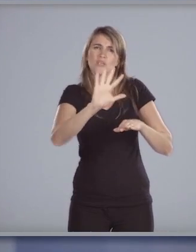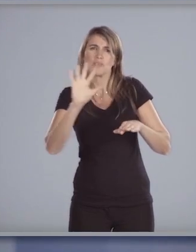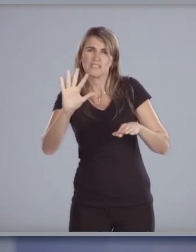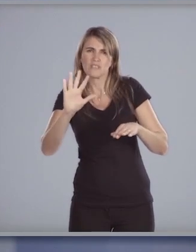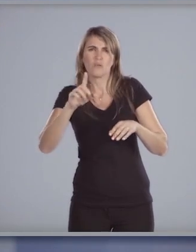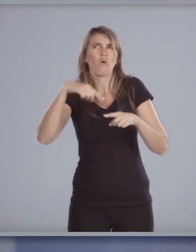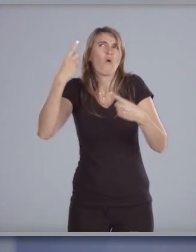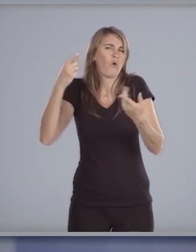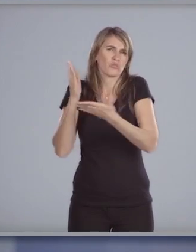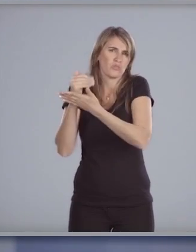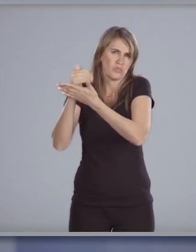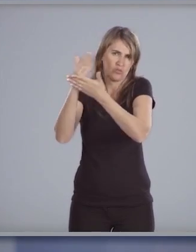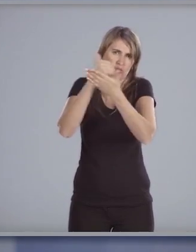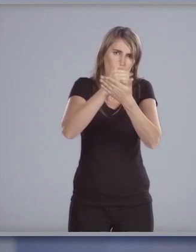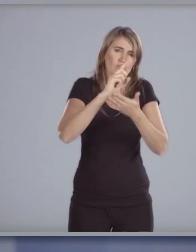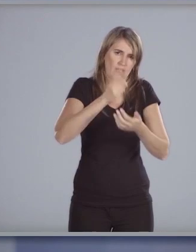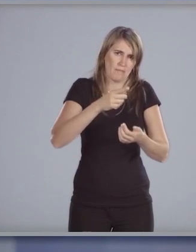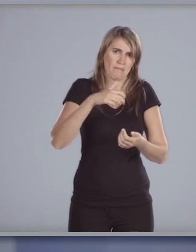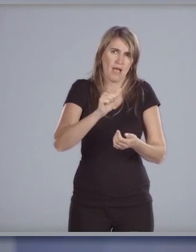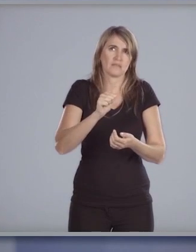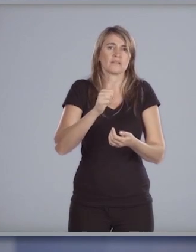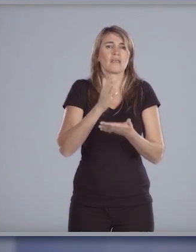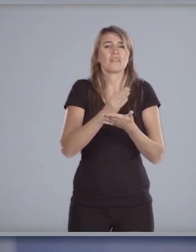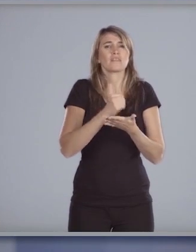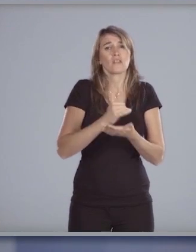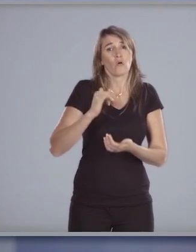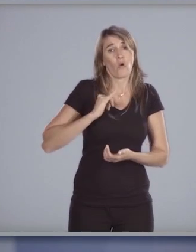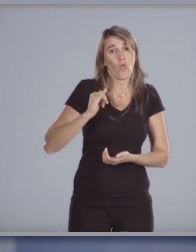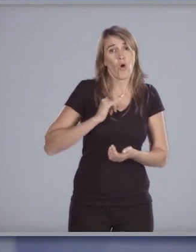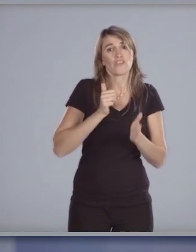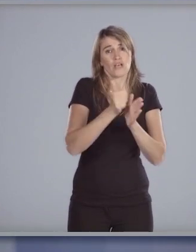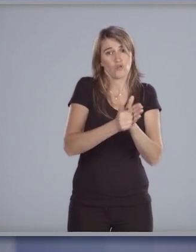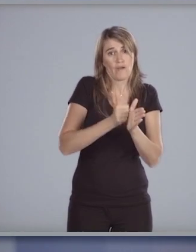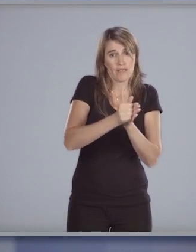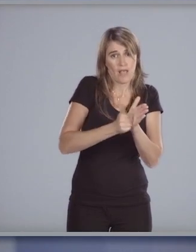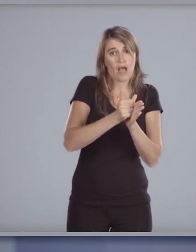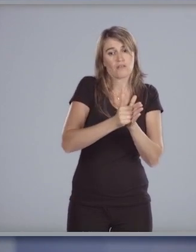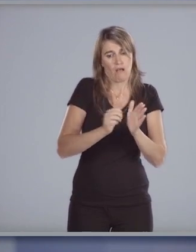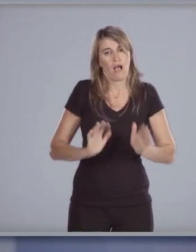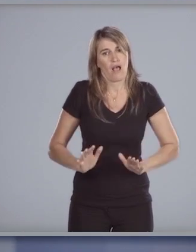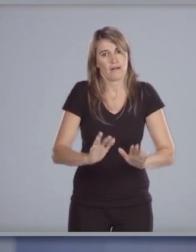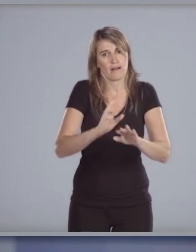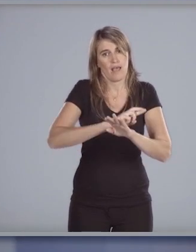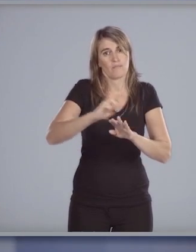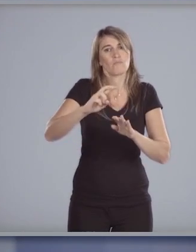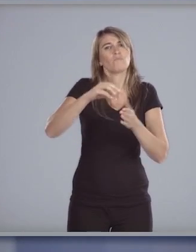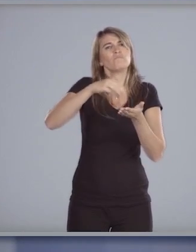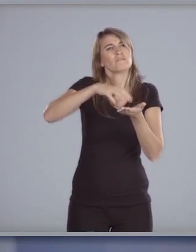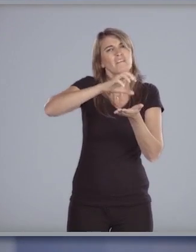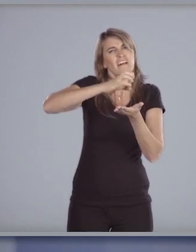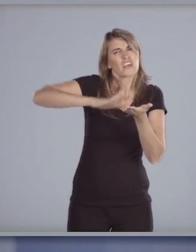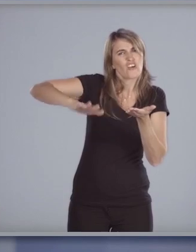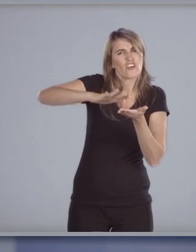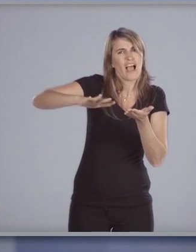y otras rutas además de los departamentos de colonia y soriano que hacen a la regional